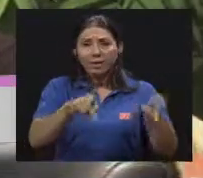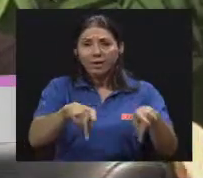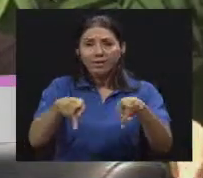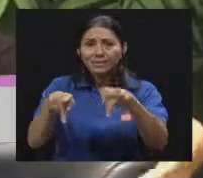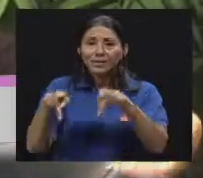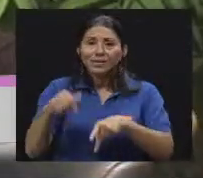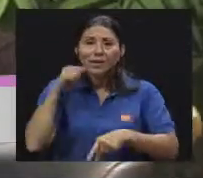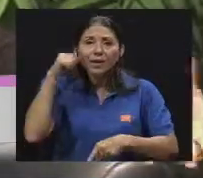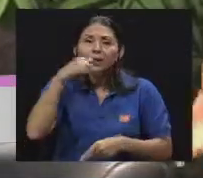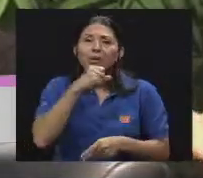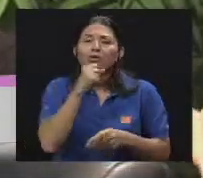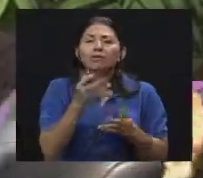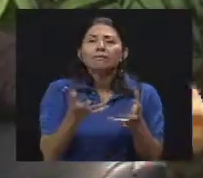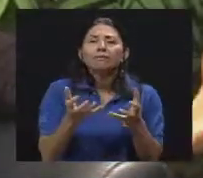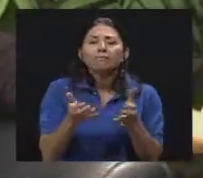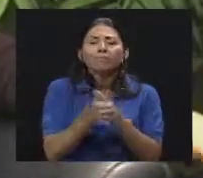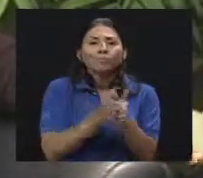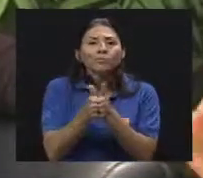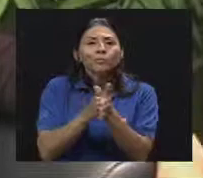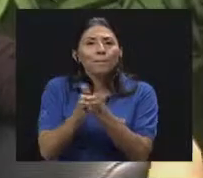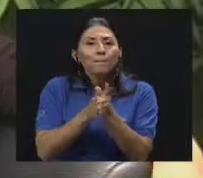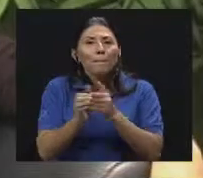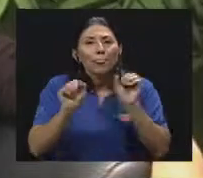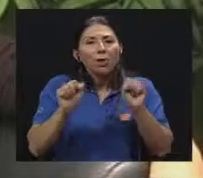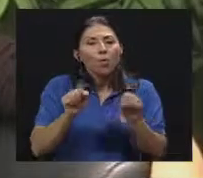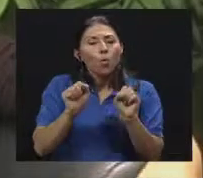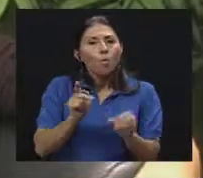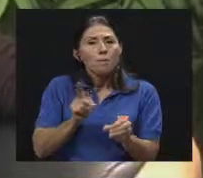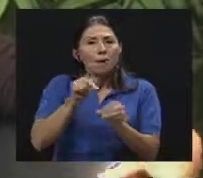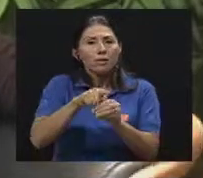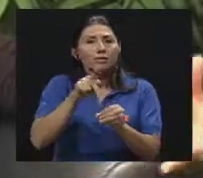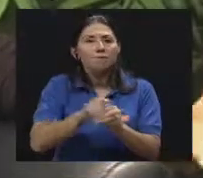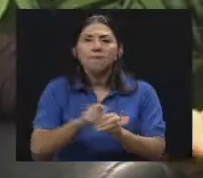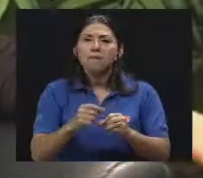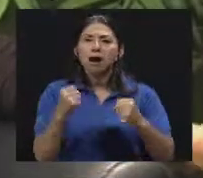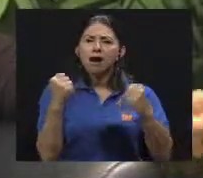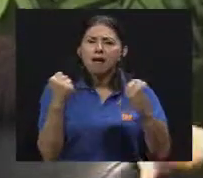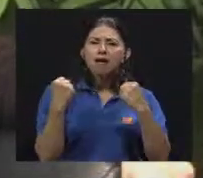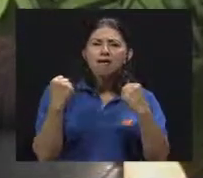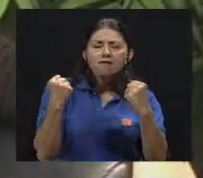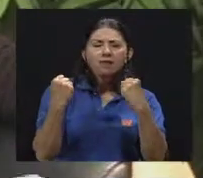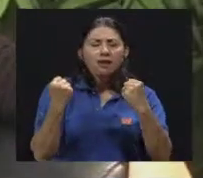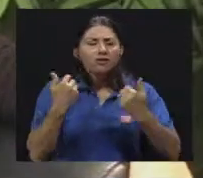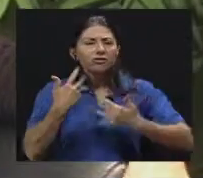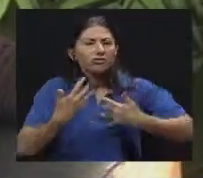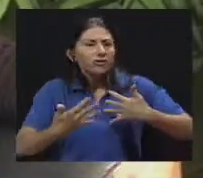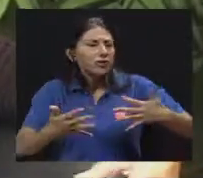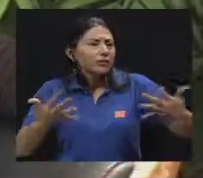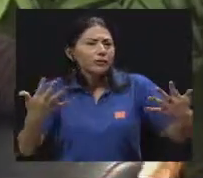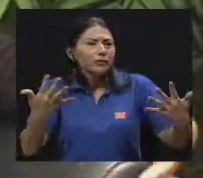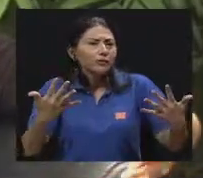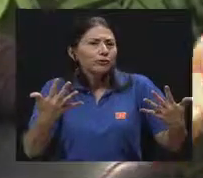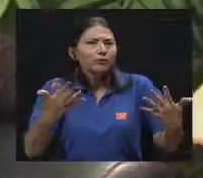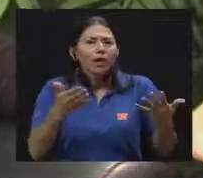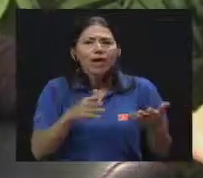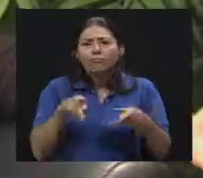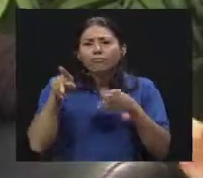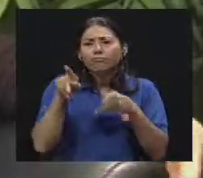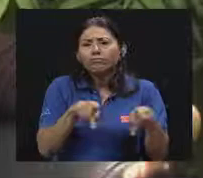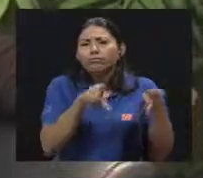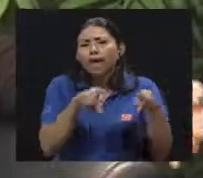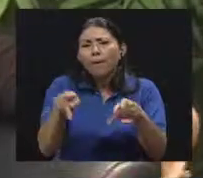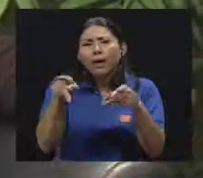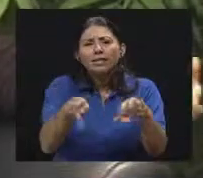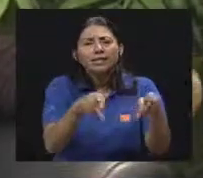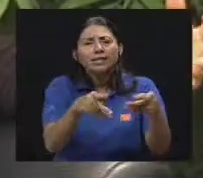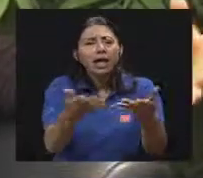adultos mayores están deseosos de poder participar, de realizar ejercicios, de participar en